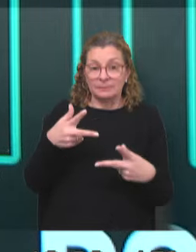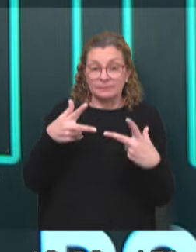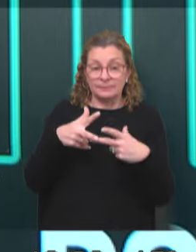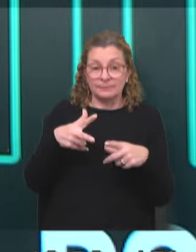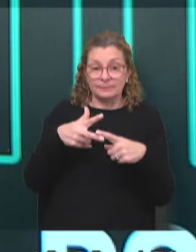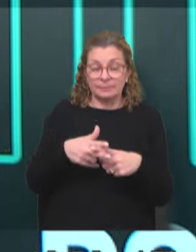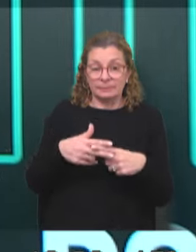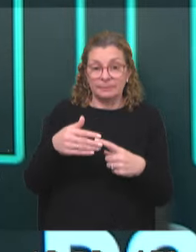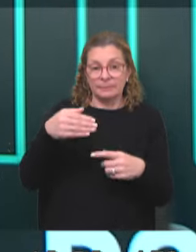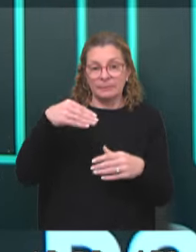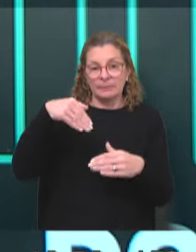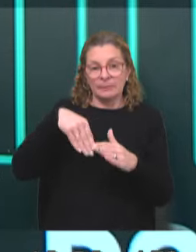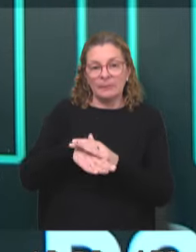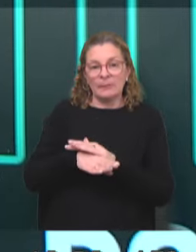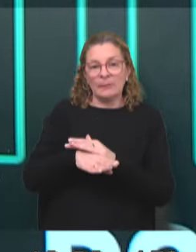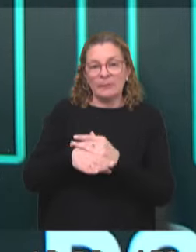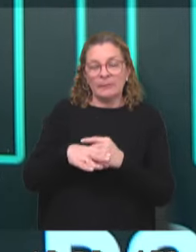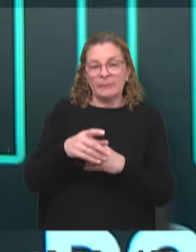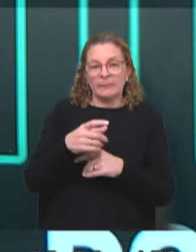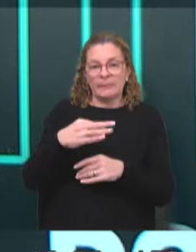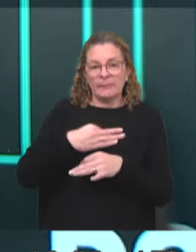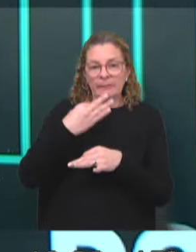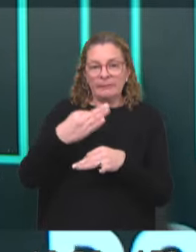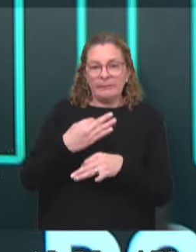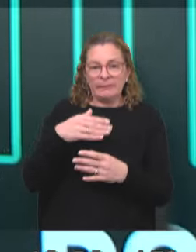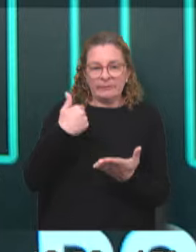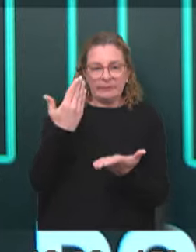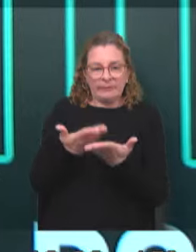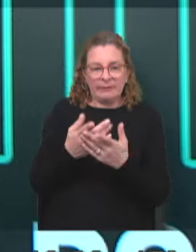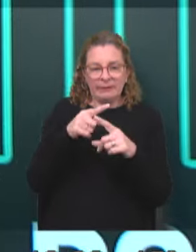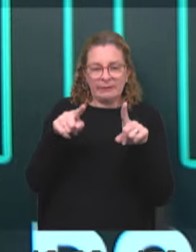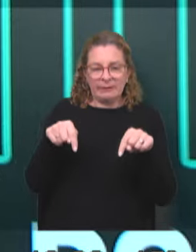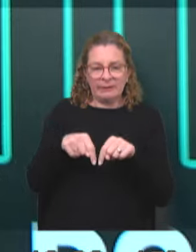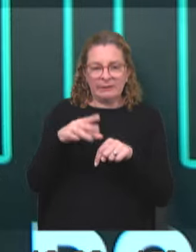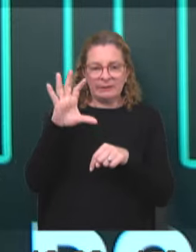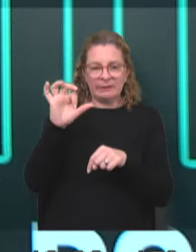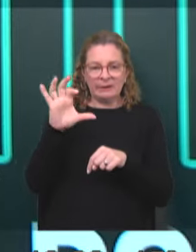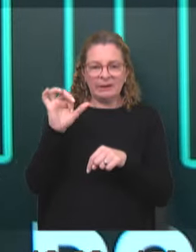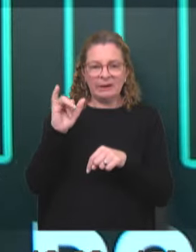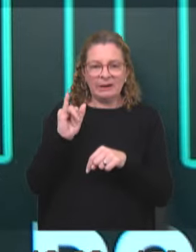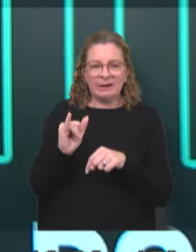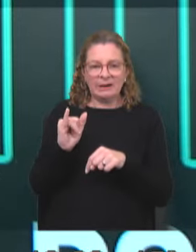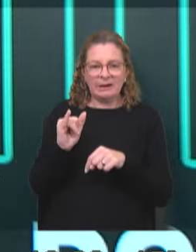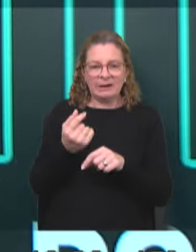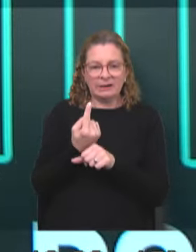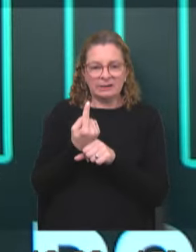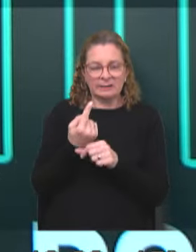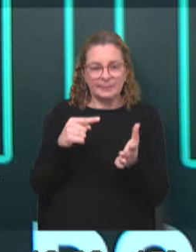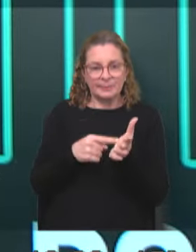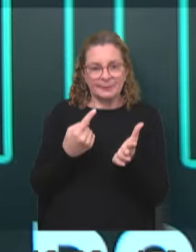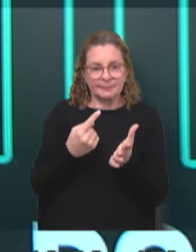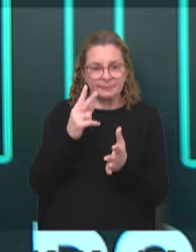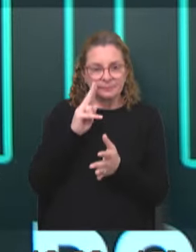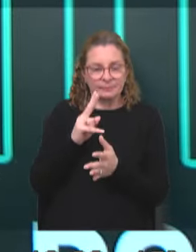de bordaberry en la arena política presentándose con una lista al senado que un primer punto tiene que ver con la